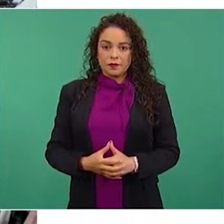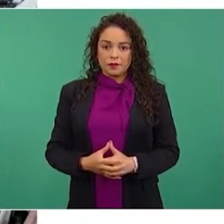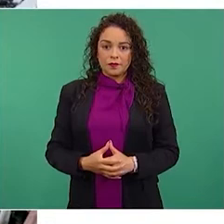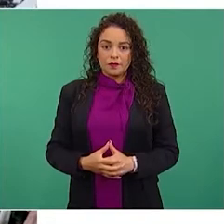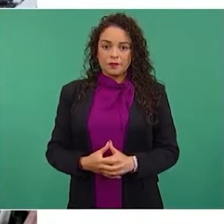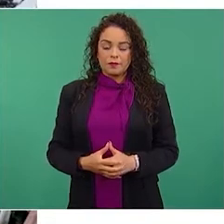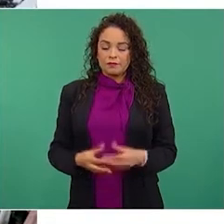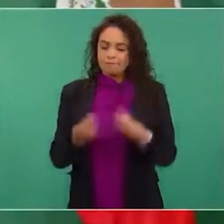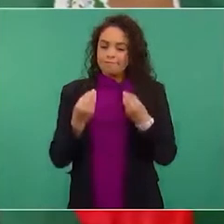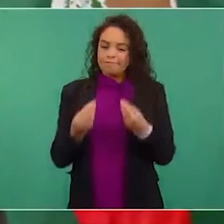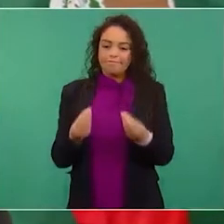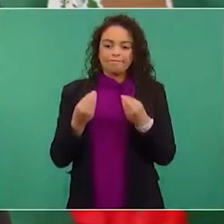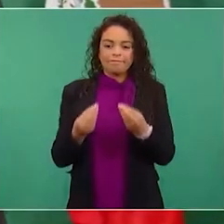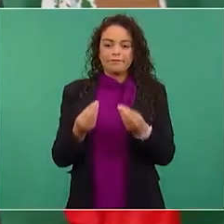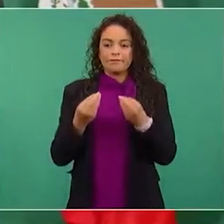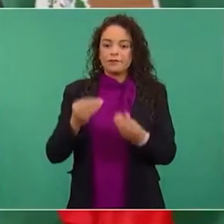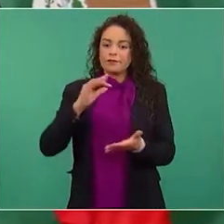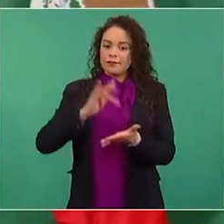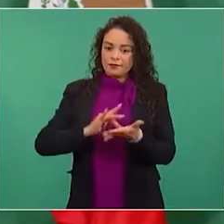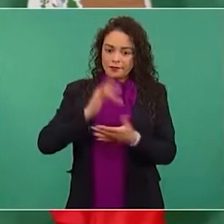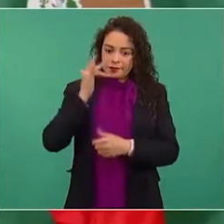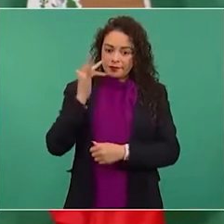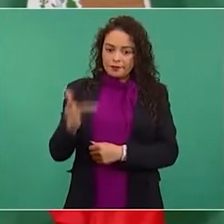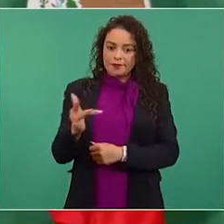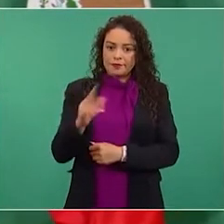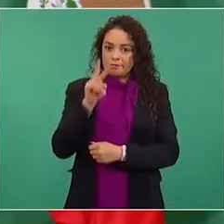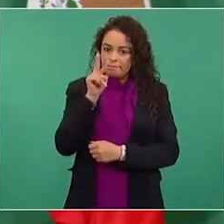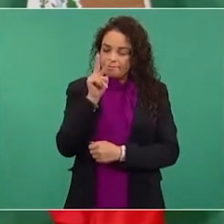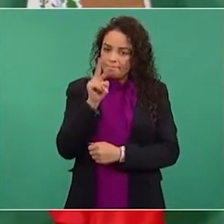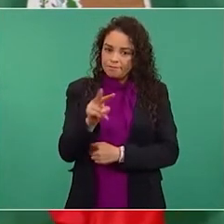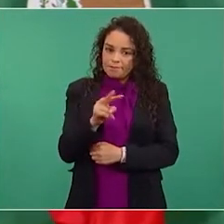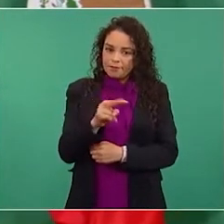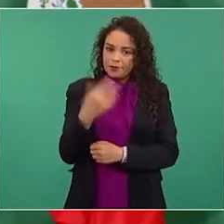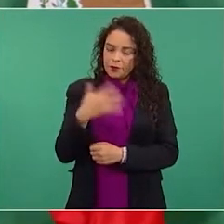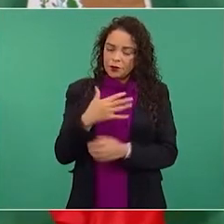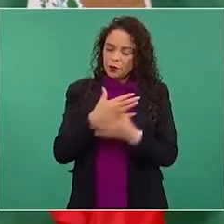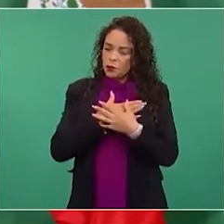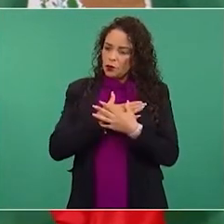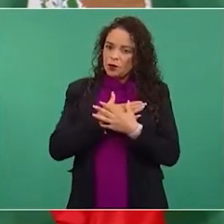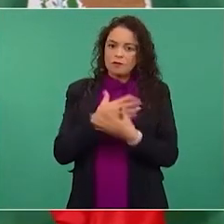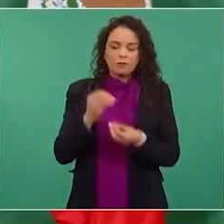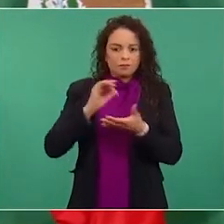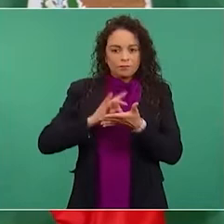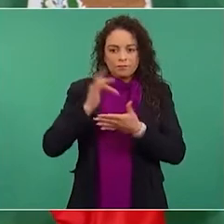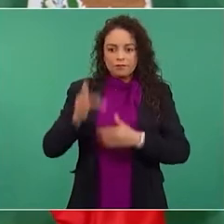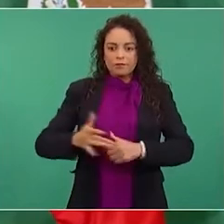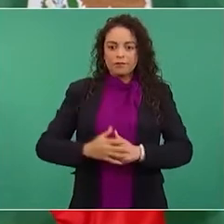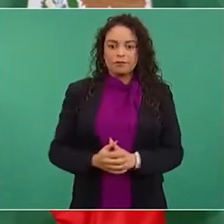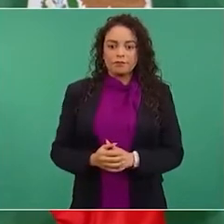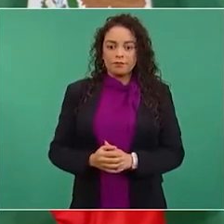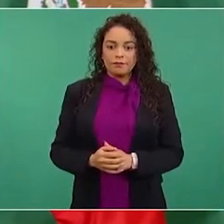Muchas gracias, de todo corazón. Ya llevamos tiempo